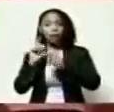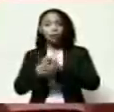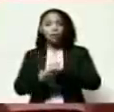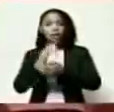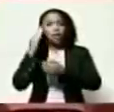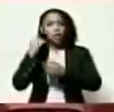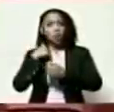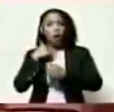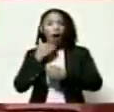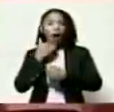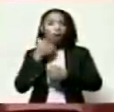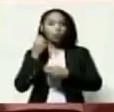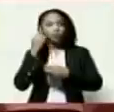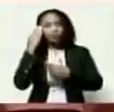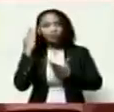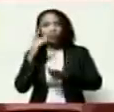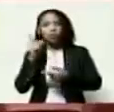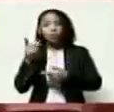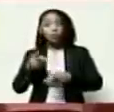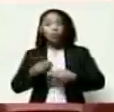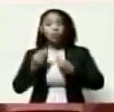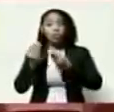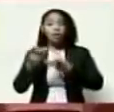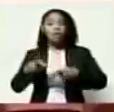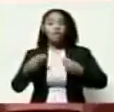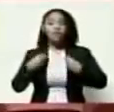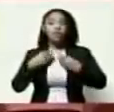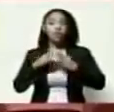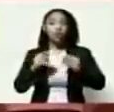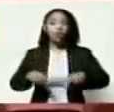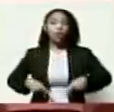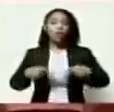cuánto. Como que eso da para vivir toda la vida.